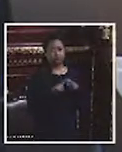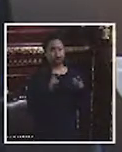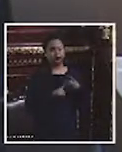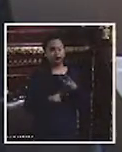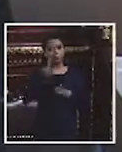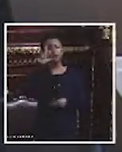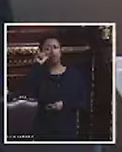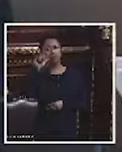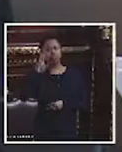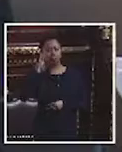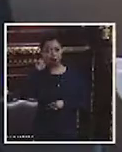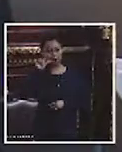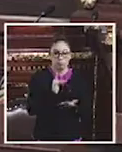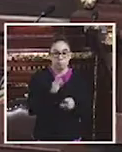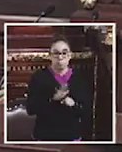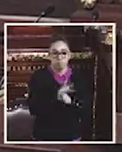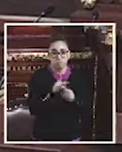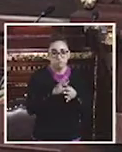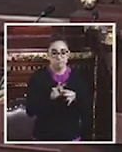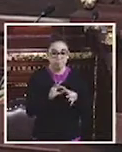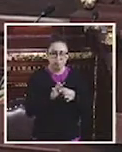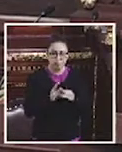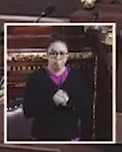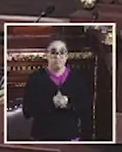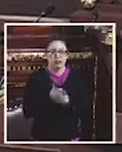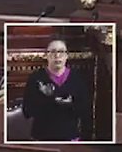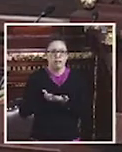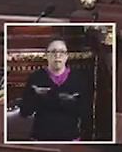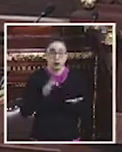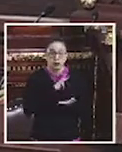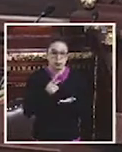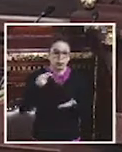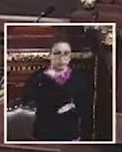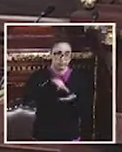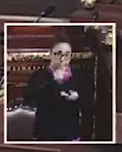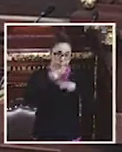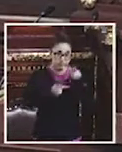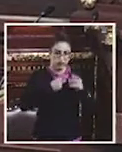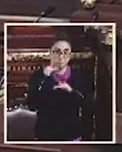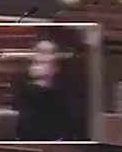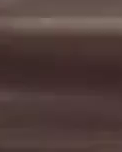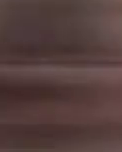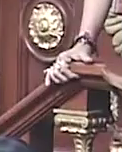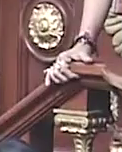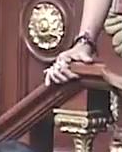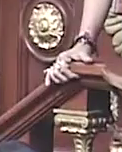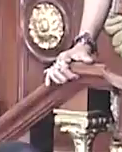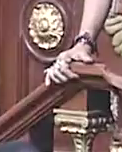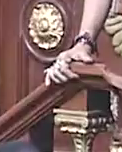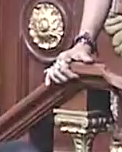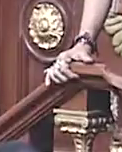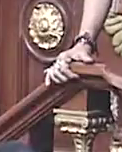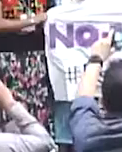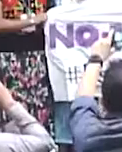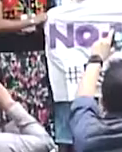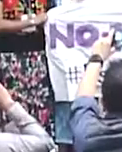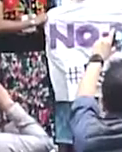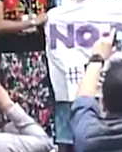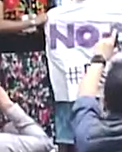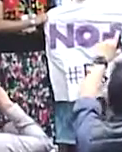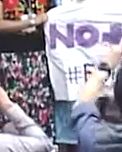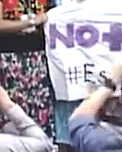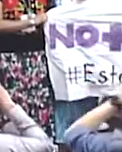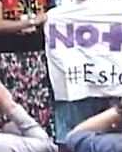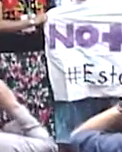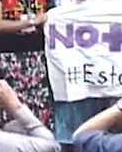Mesa Directiva del Parlamento de Mujeres, resaltó la importancia de este ejercicio legislativo. El Parlamento se convirtió